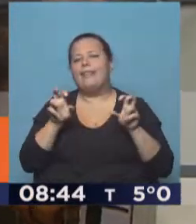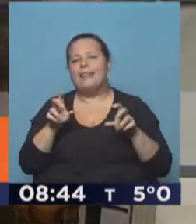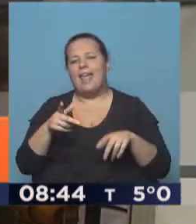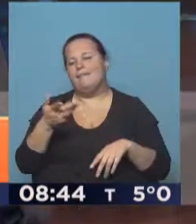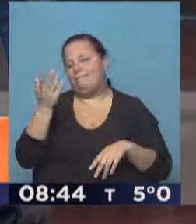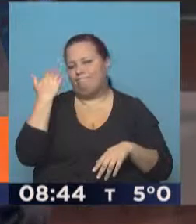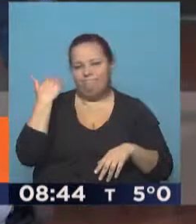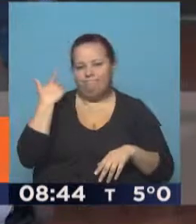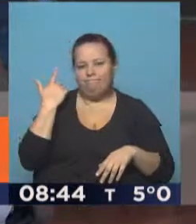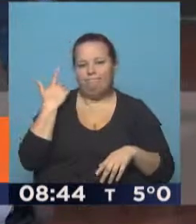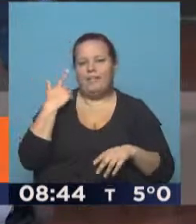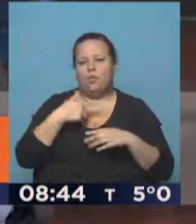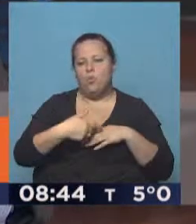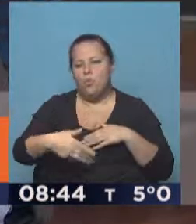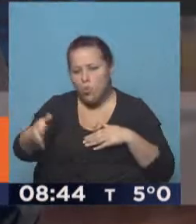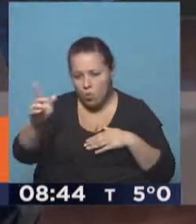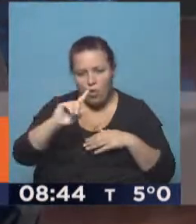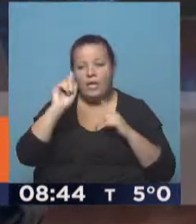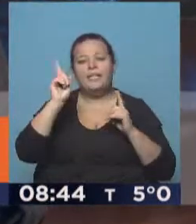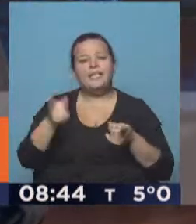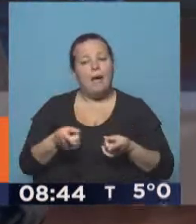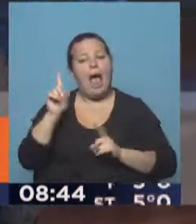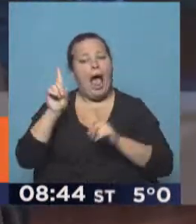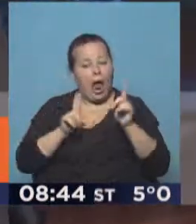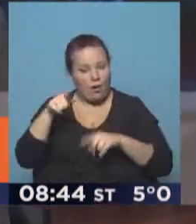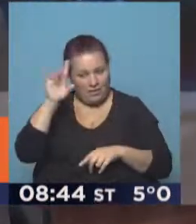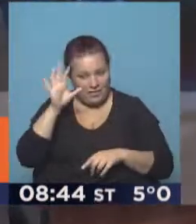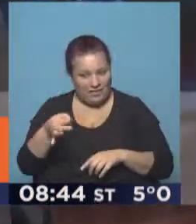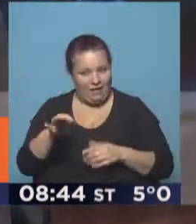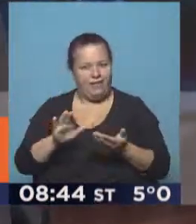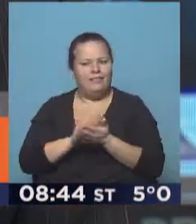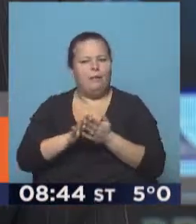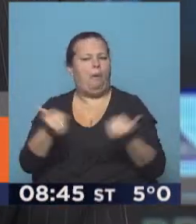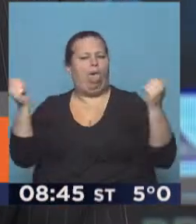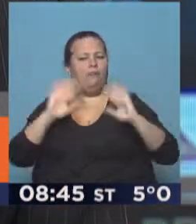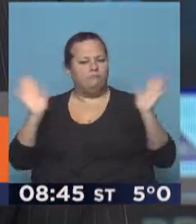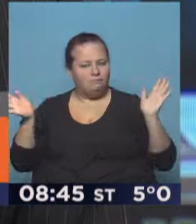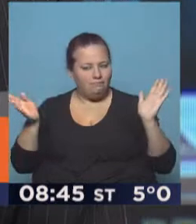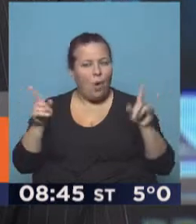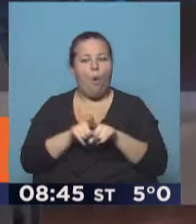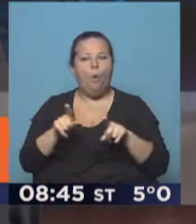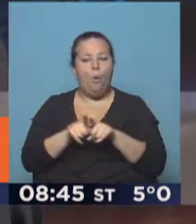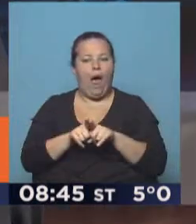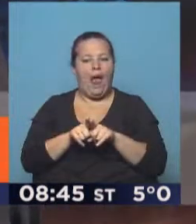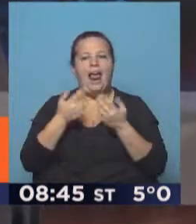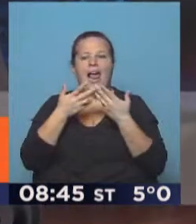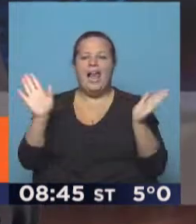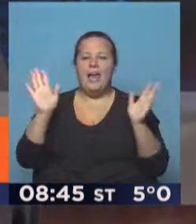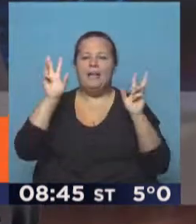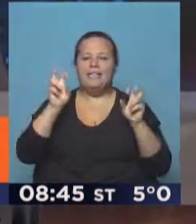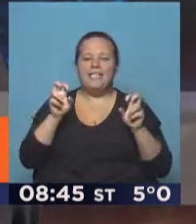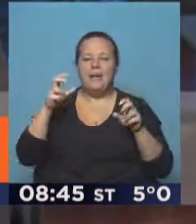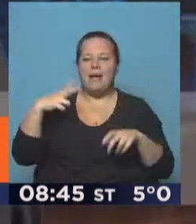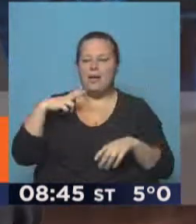que hayan se extendido mucho, también hay causas que ustedes saben que se resolvieron muy rápido, como el caso del sobreseimiento en la causa